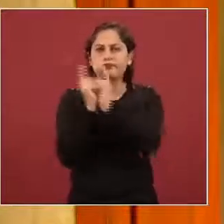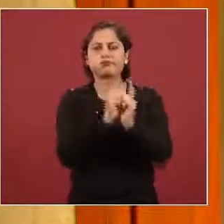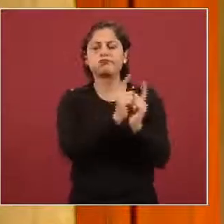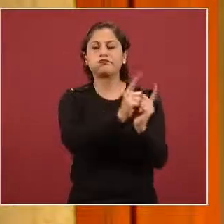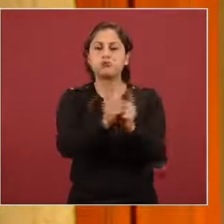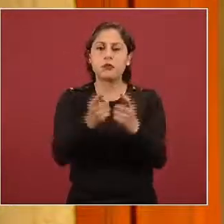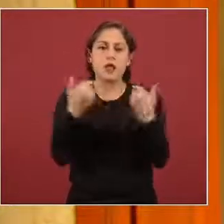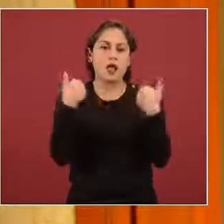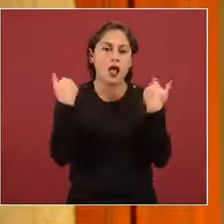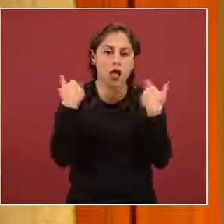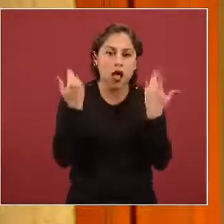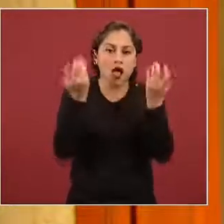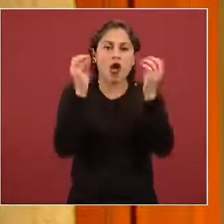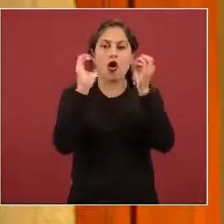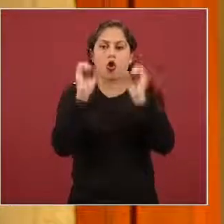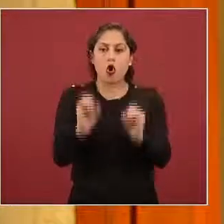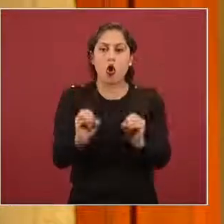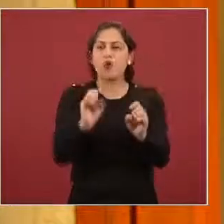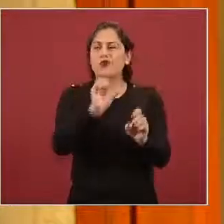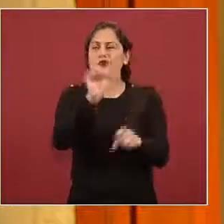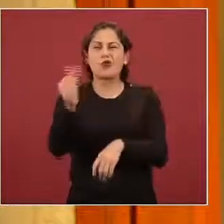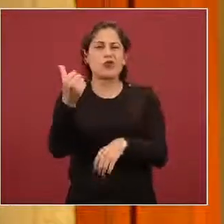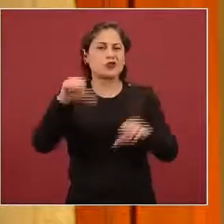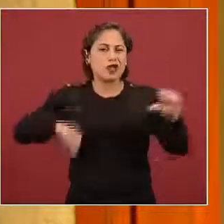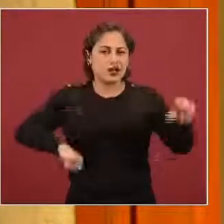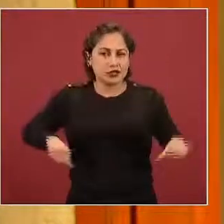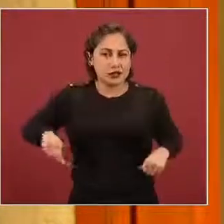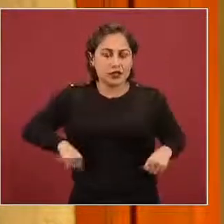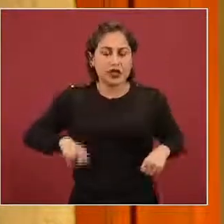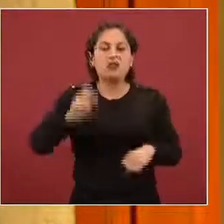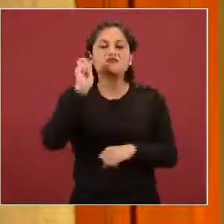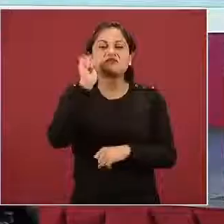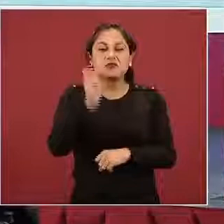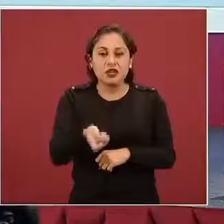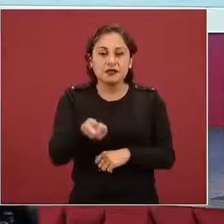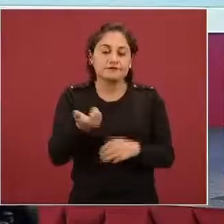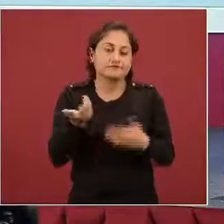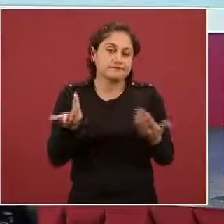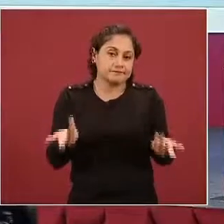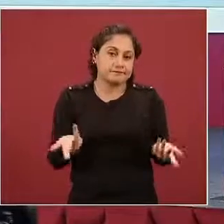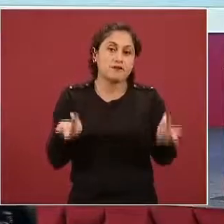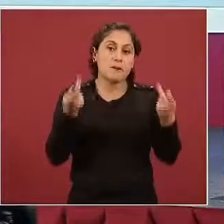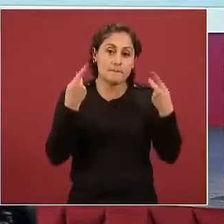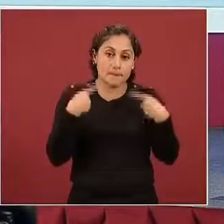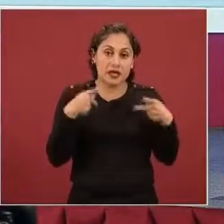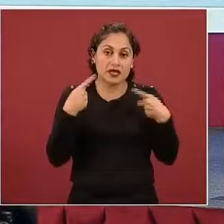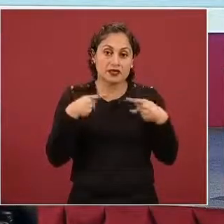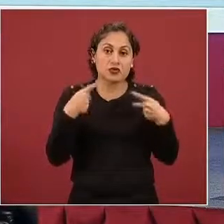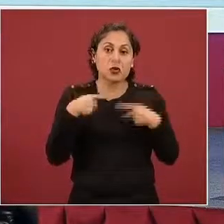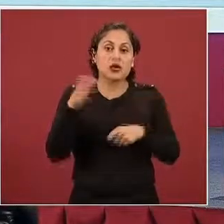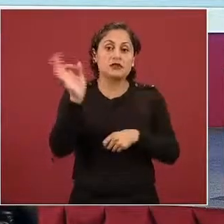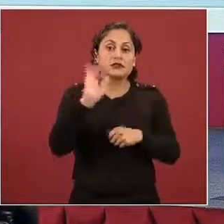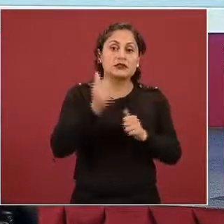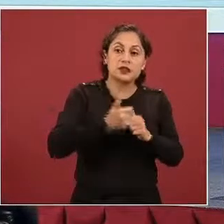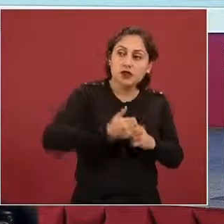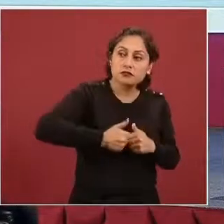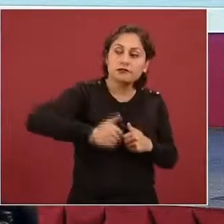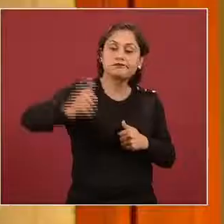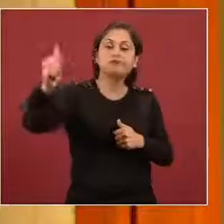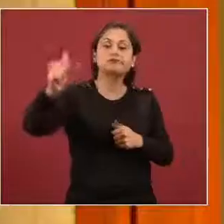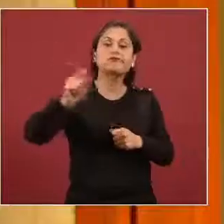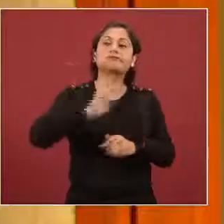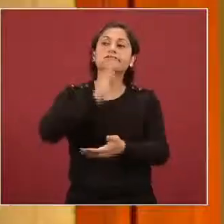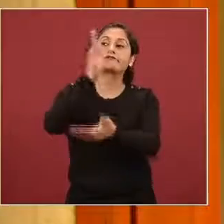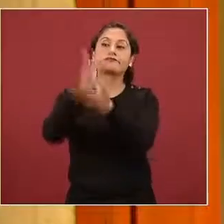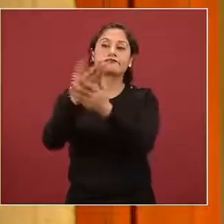cualquier motivación, es más probable que encontremos personas a las que podemos contagiar si es que tenemos el virus o